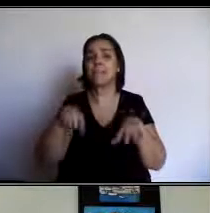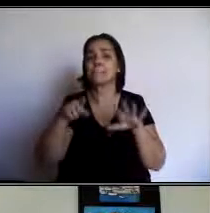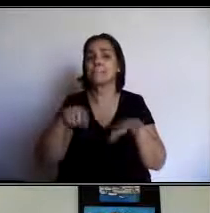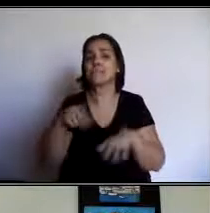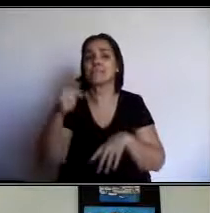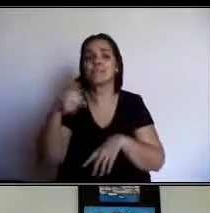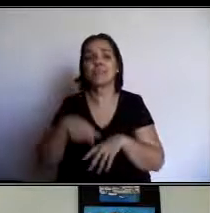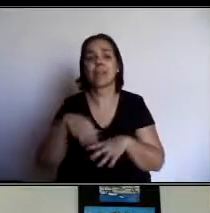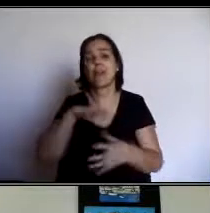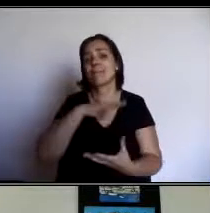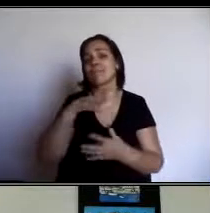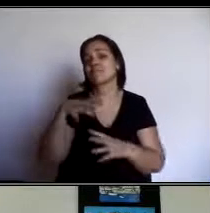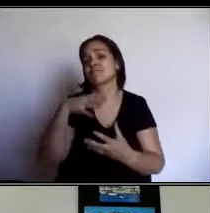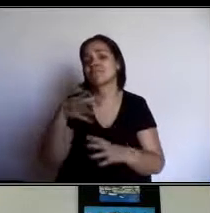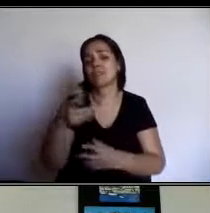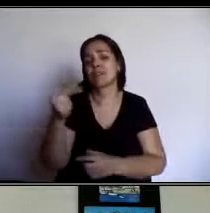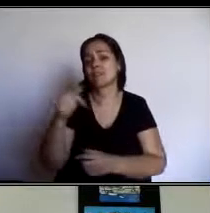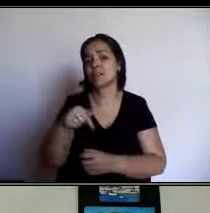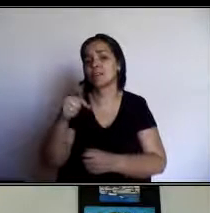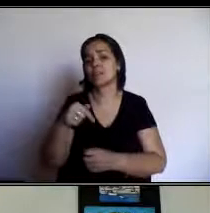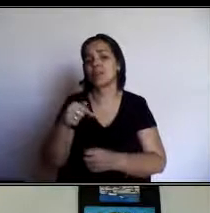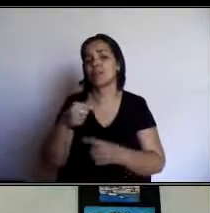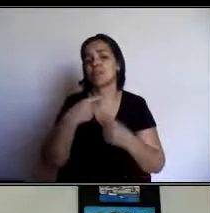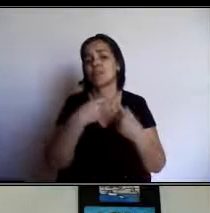en entidades